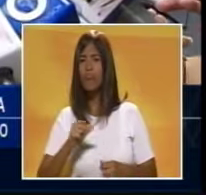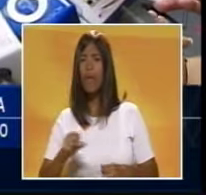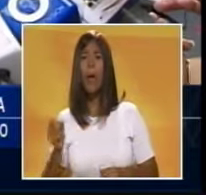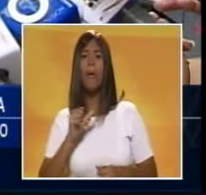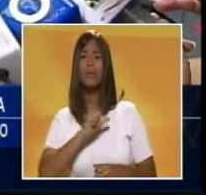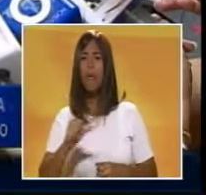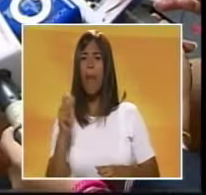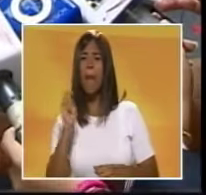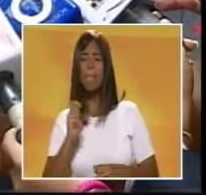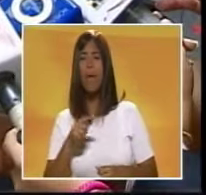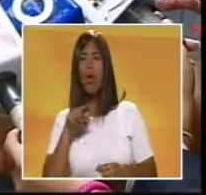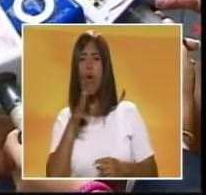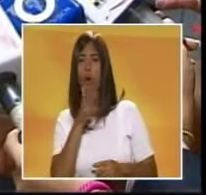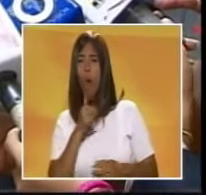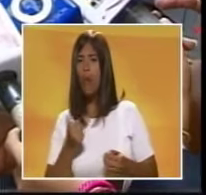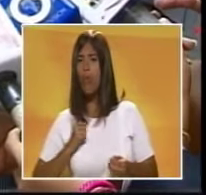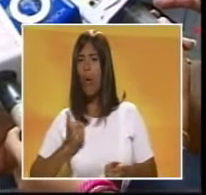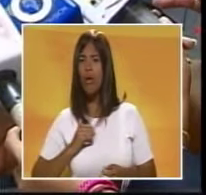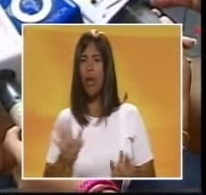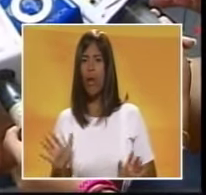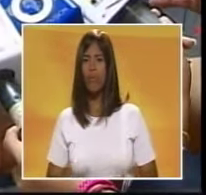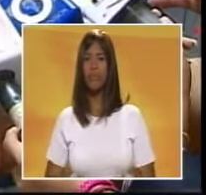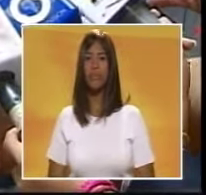un periodo establecido para su permanencia.